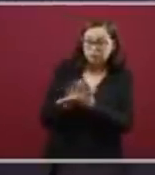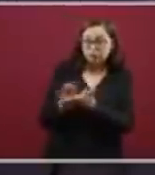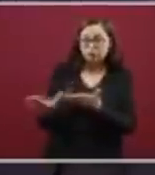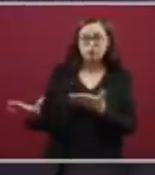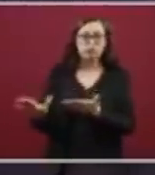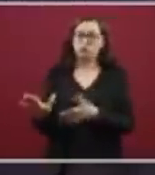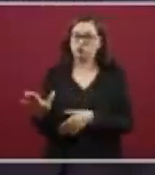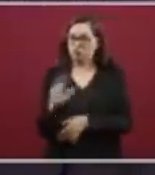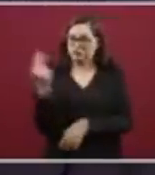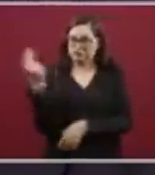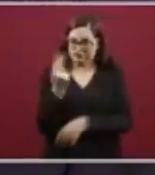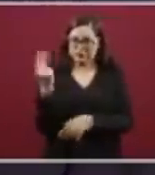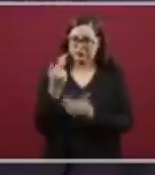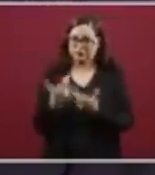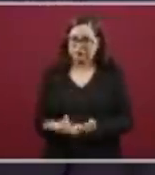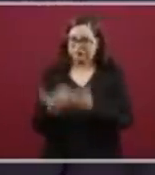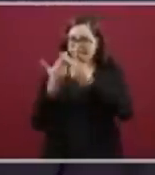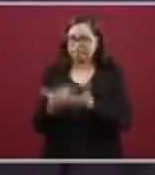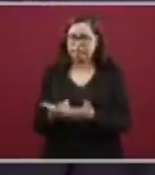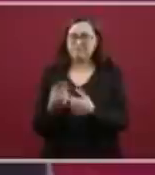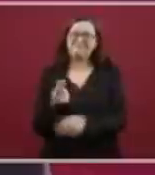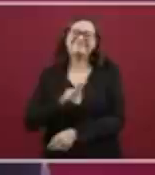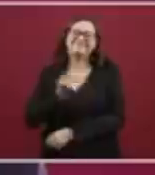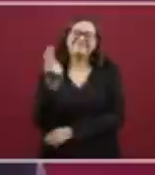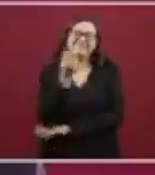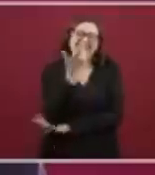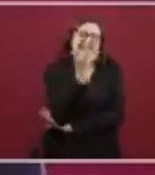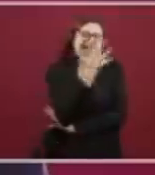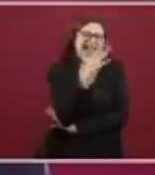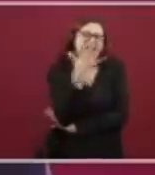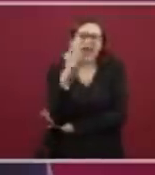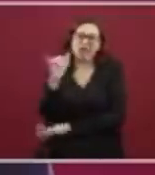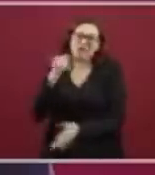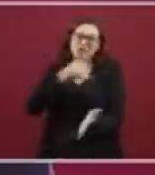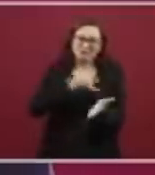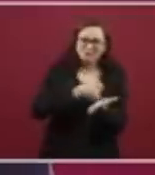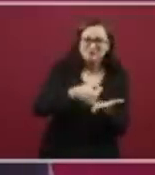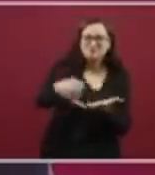reforestar. ¿Qué es lo que estamos haciendo?